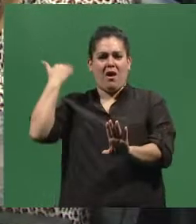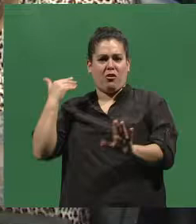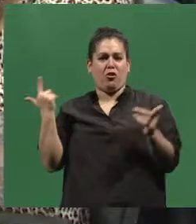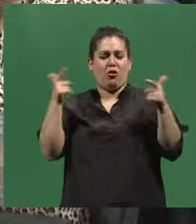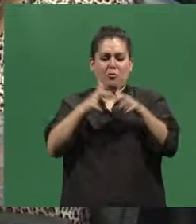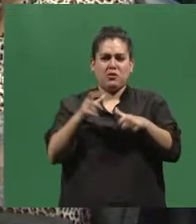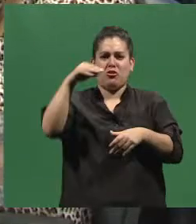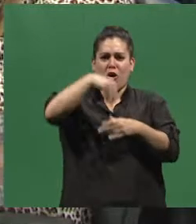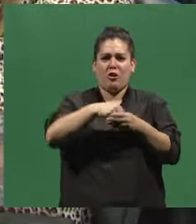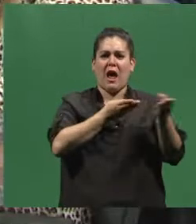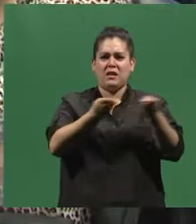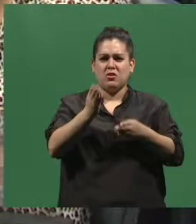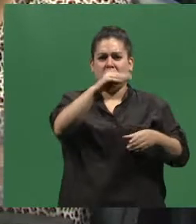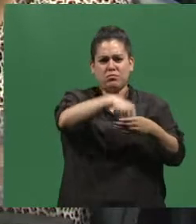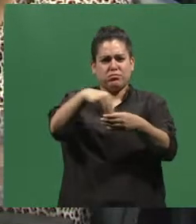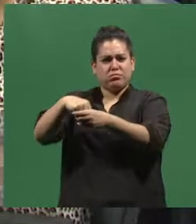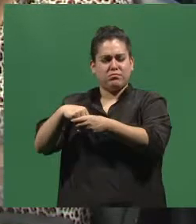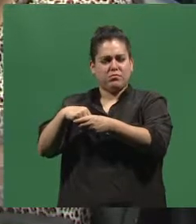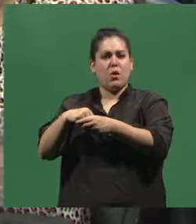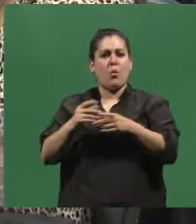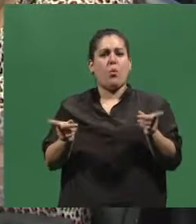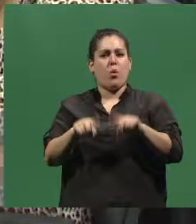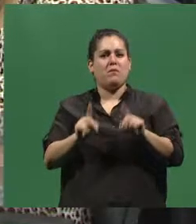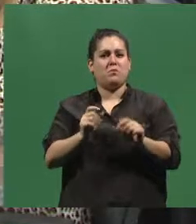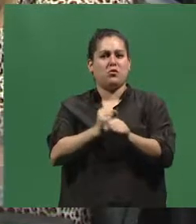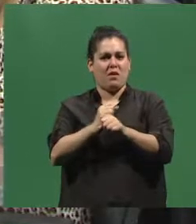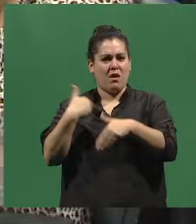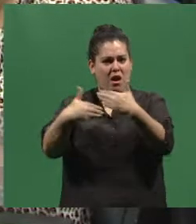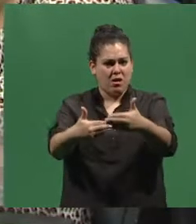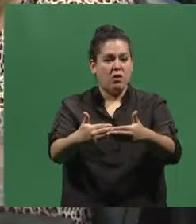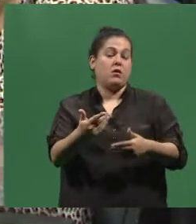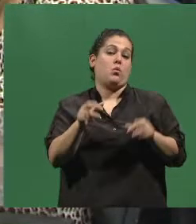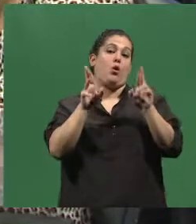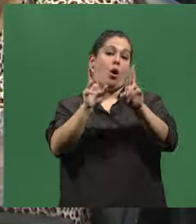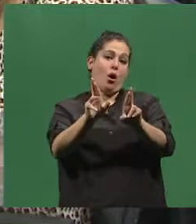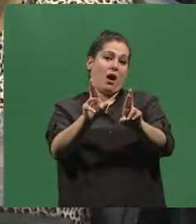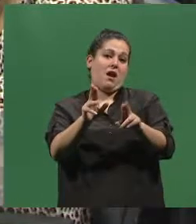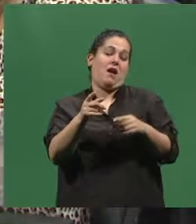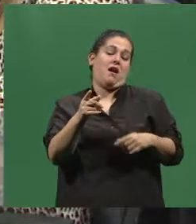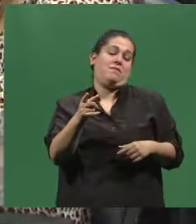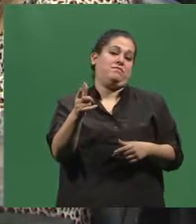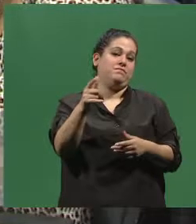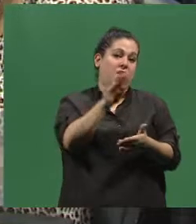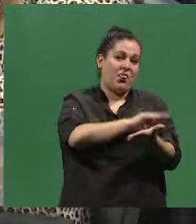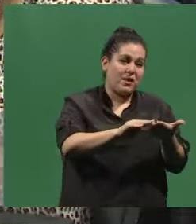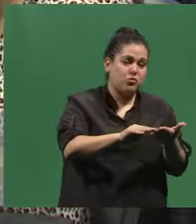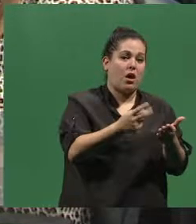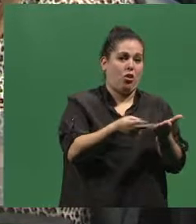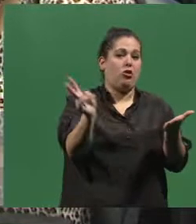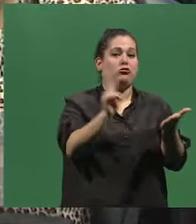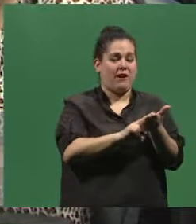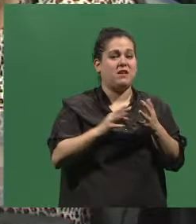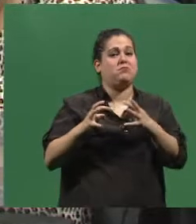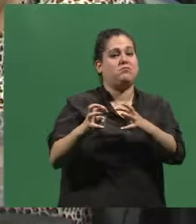comisión con todos los asesores. Y bueno, esperando que rápidamente de nuevo la Cámara de Diputados le pueda